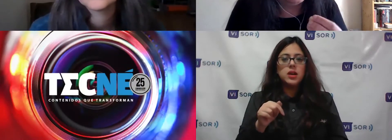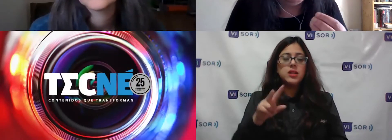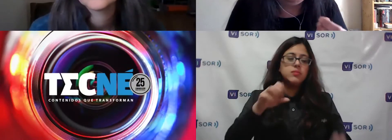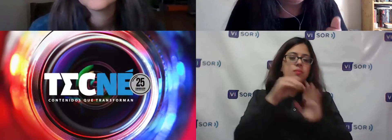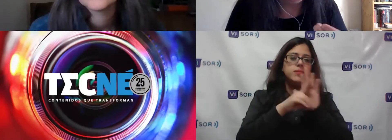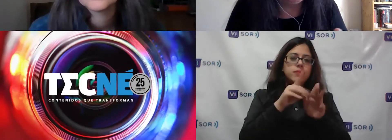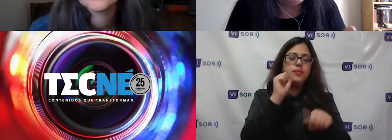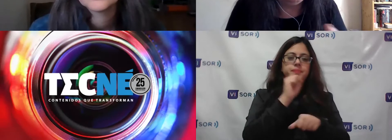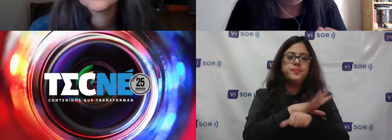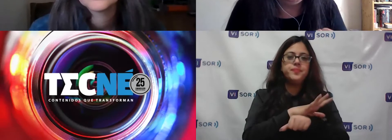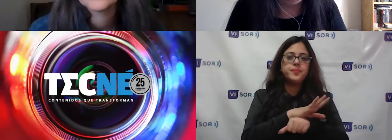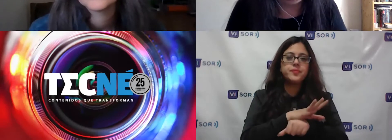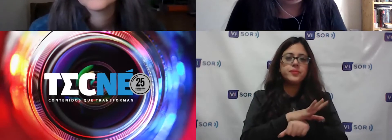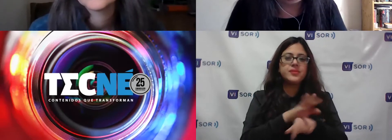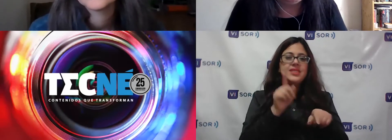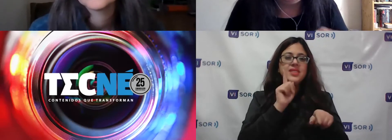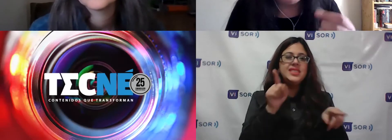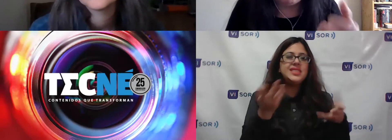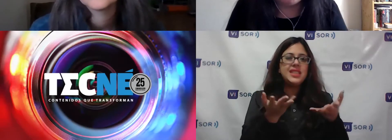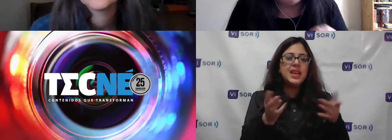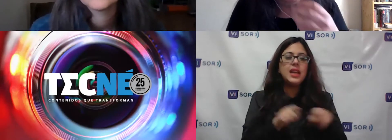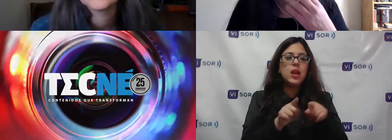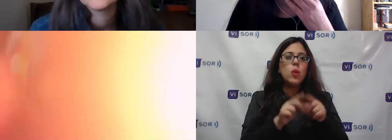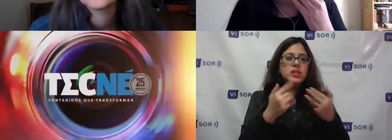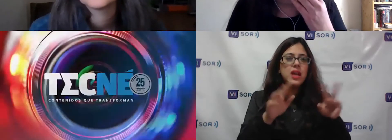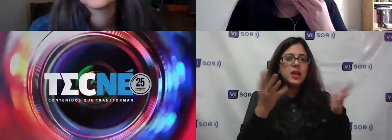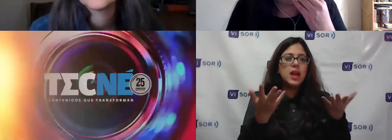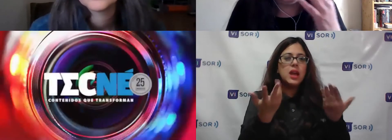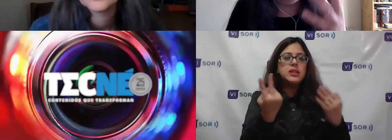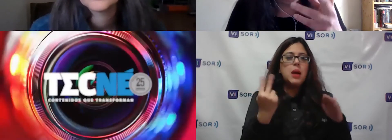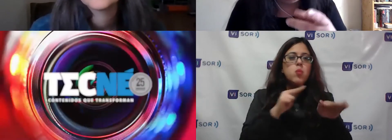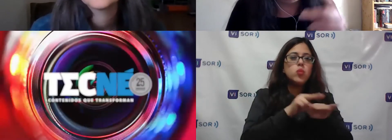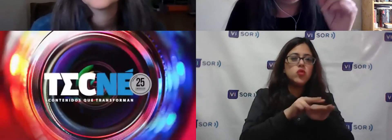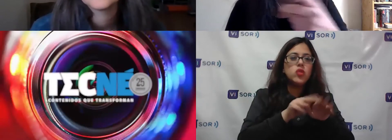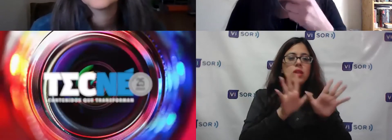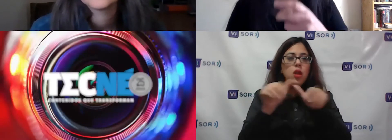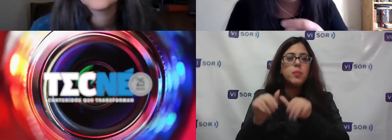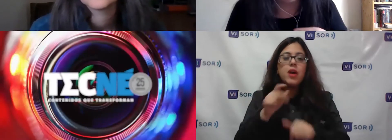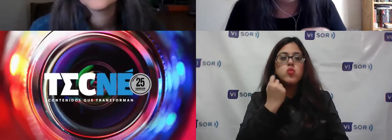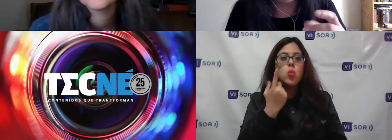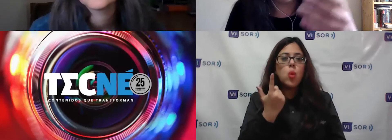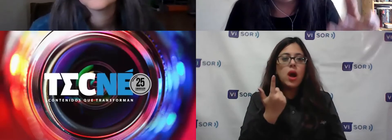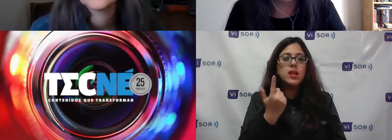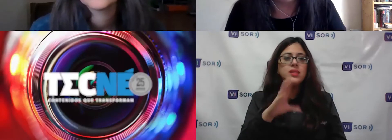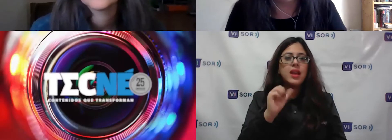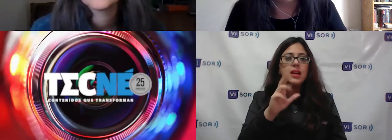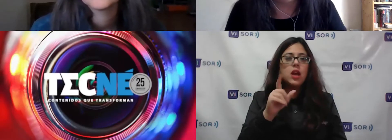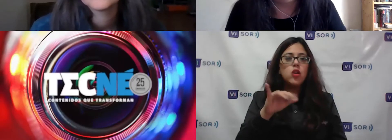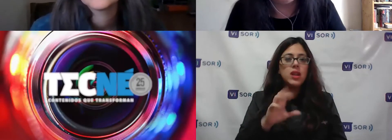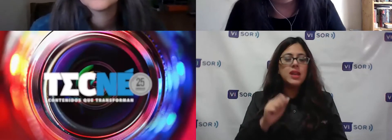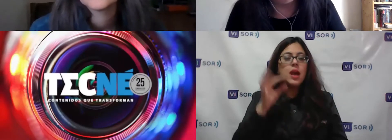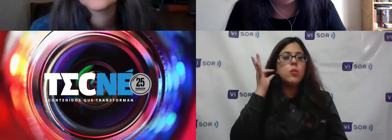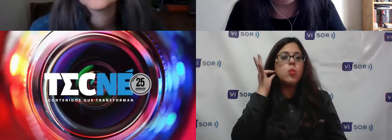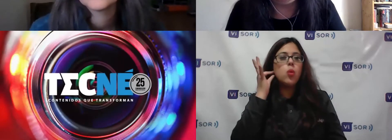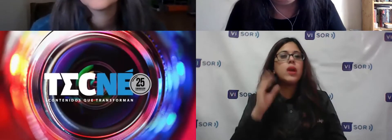plasticidad no la metamorfosis de los pájaros de la de karim ya que es una parte también el apellido que una cineasta de